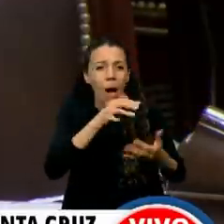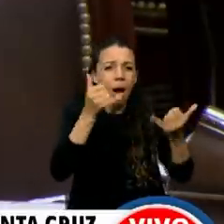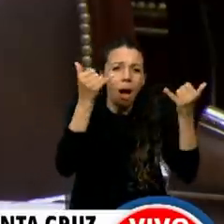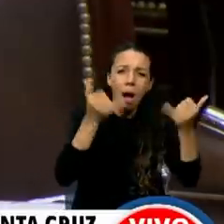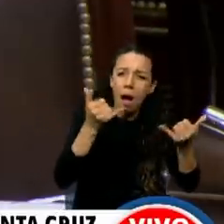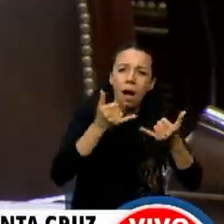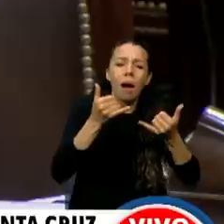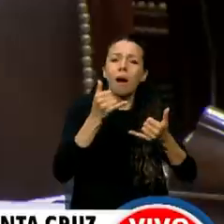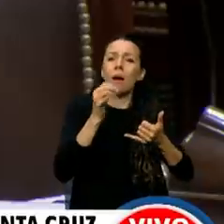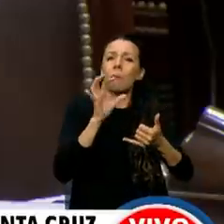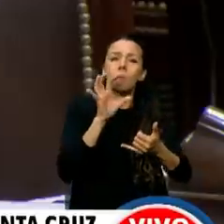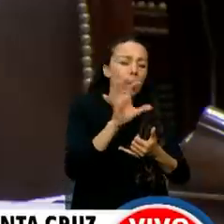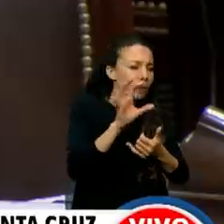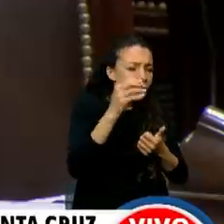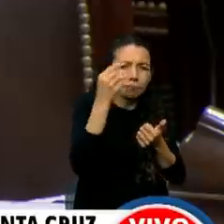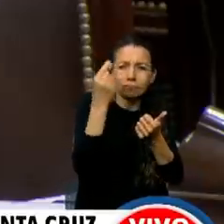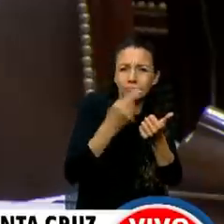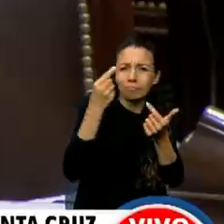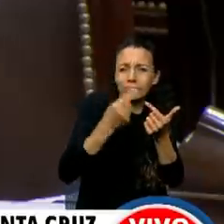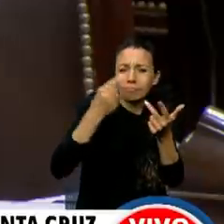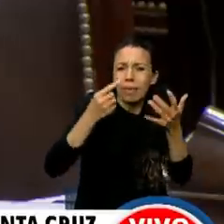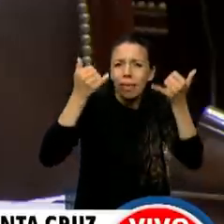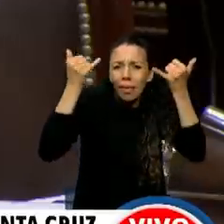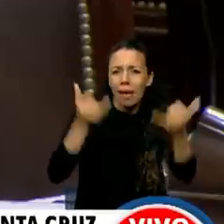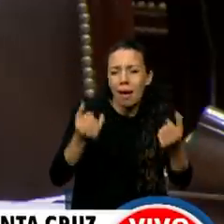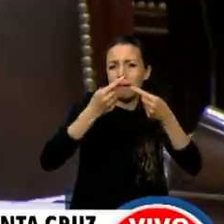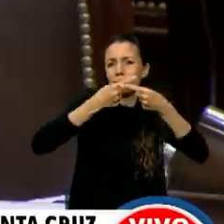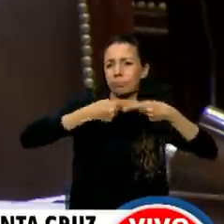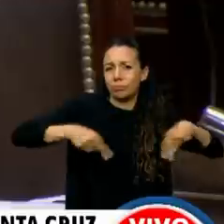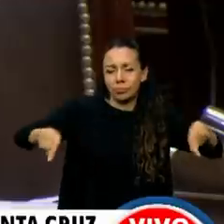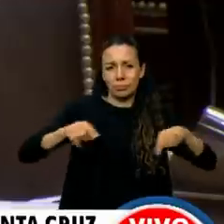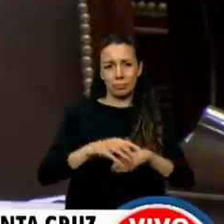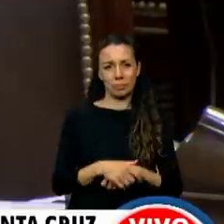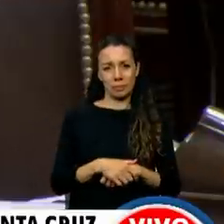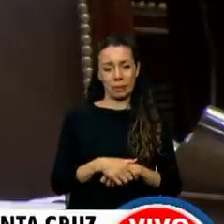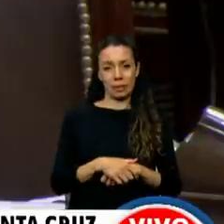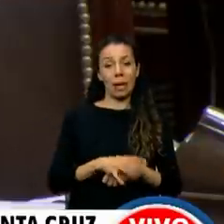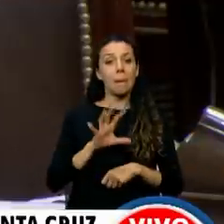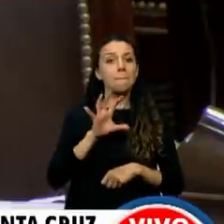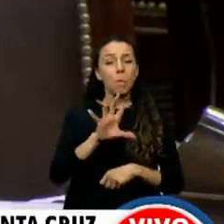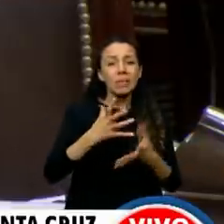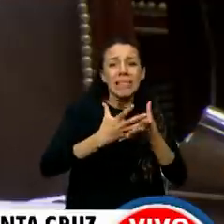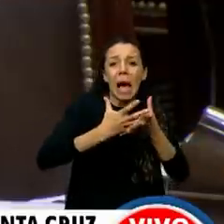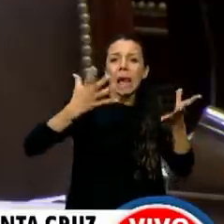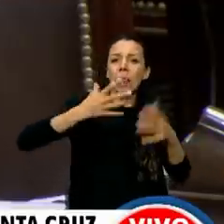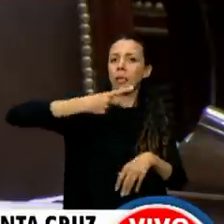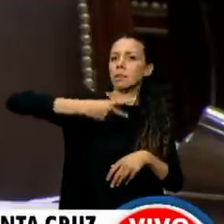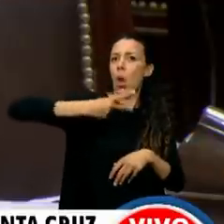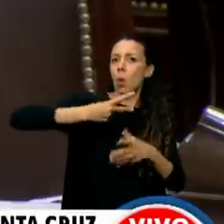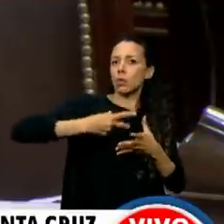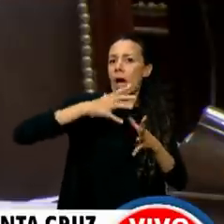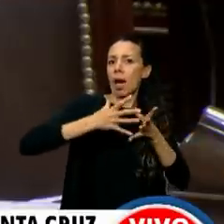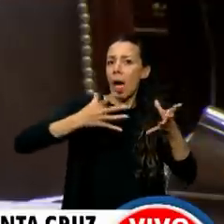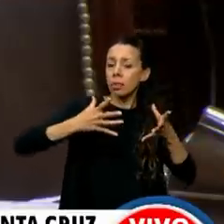es una provincia rica la segunda en la extensión territorial una provincia con muy poca cantidad de